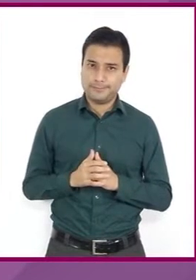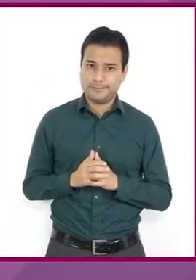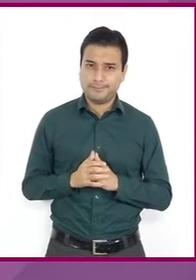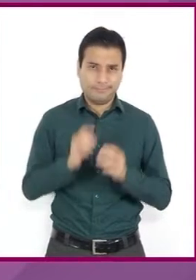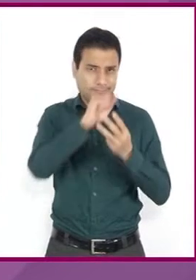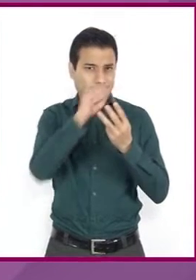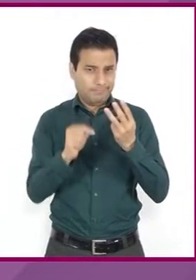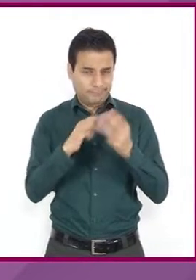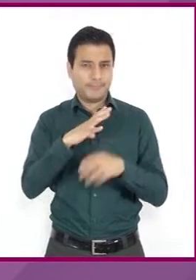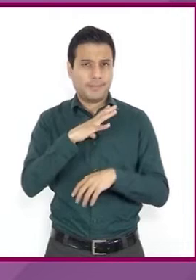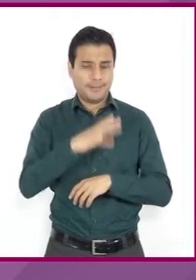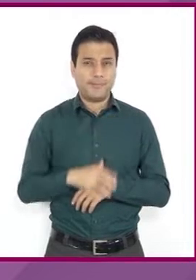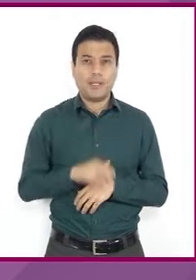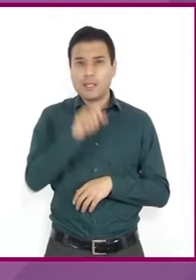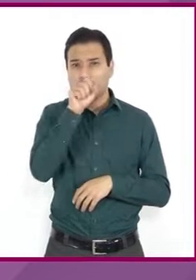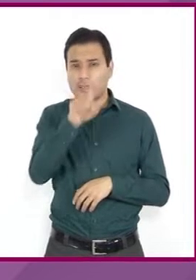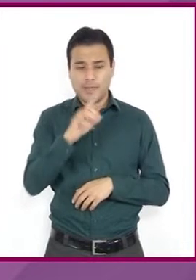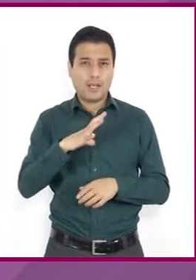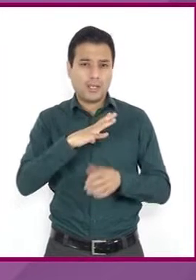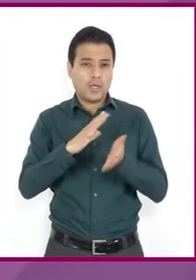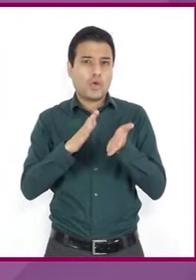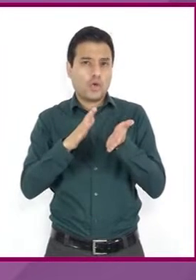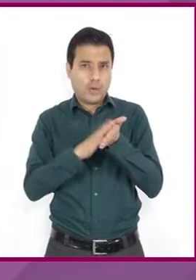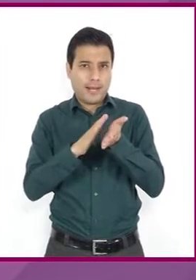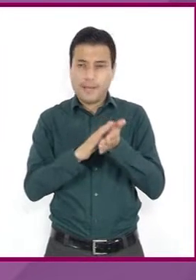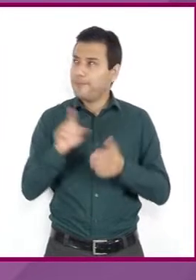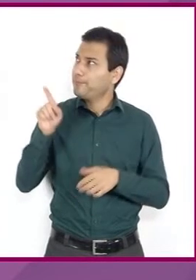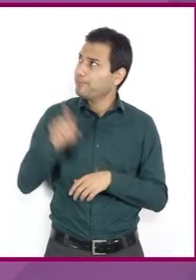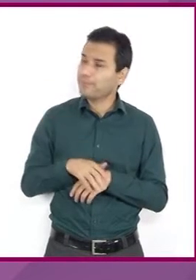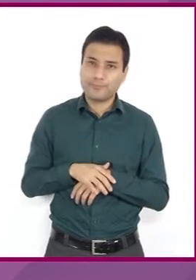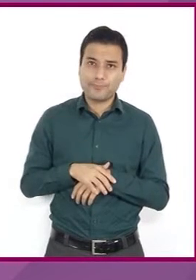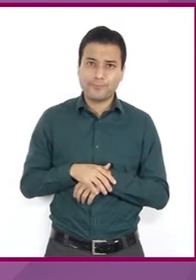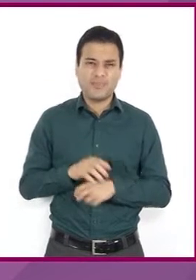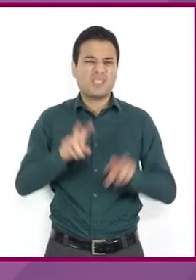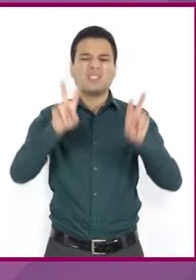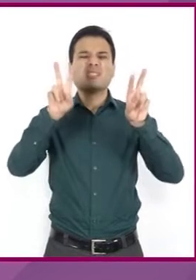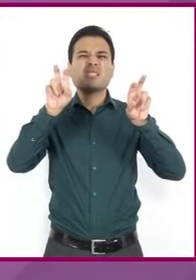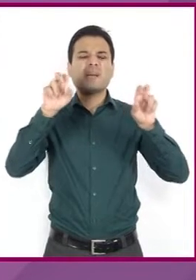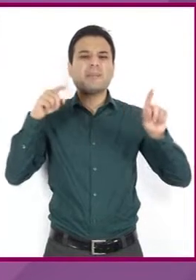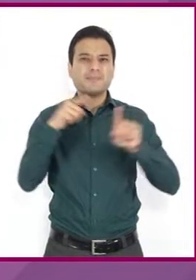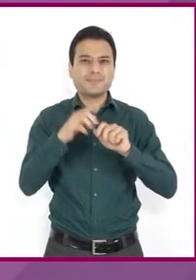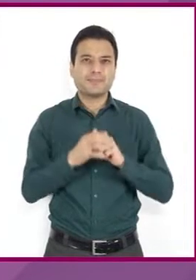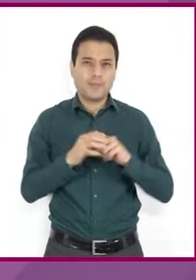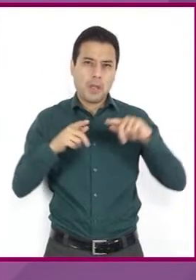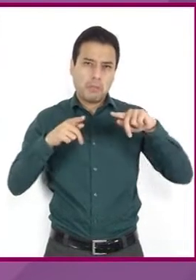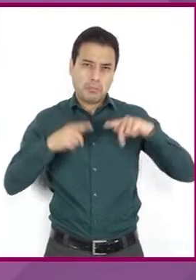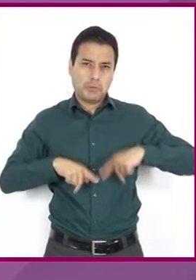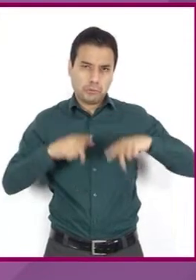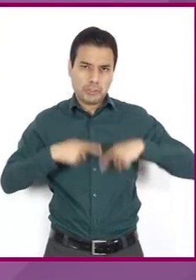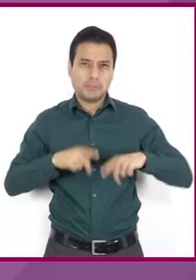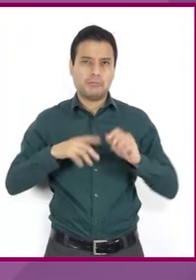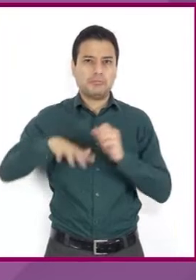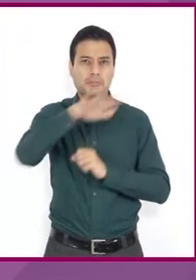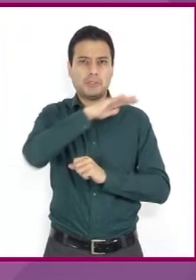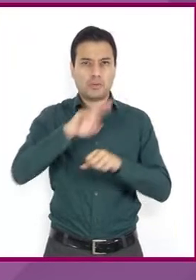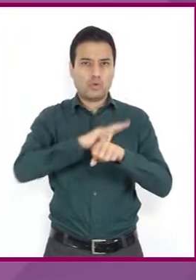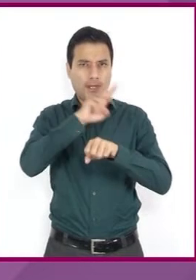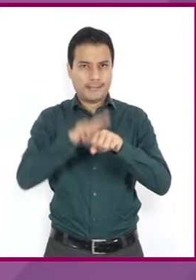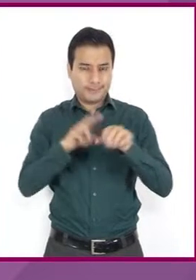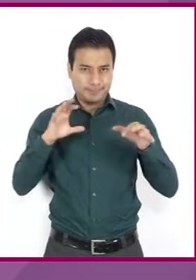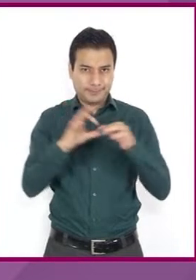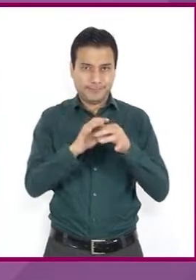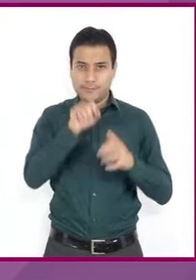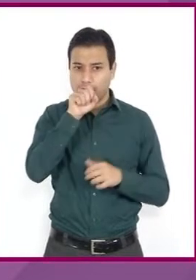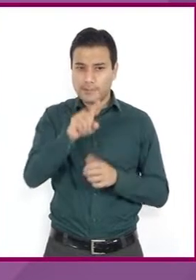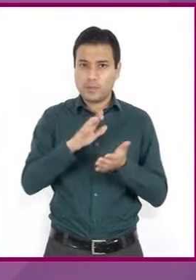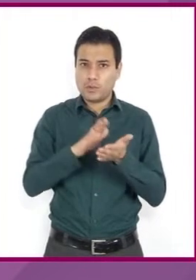coloquial. También está la novela regionalista, que tiene como tema la relación del hombre con la naturaleza, la novela